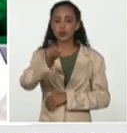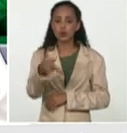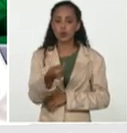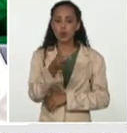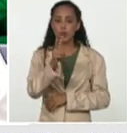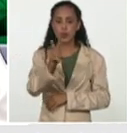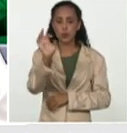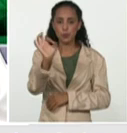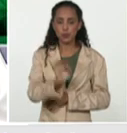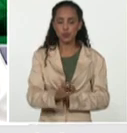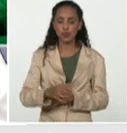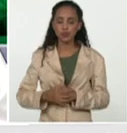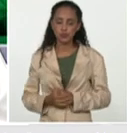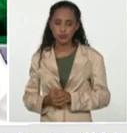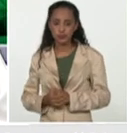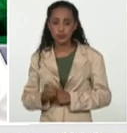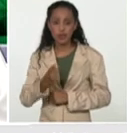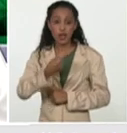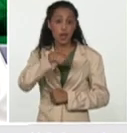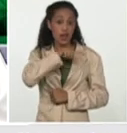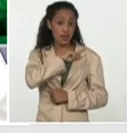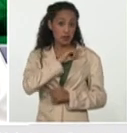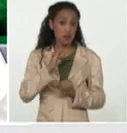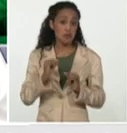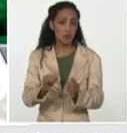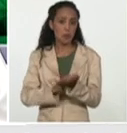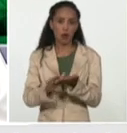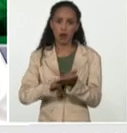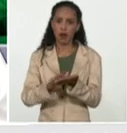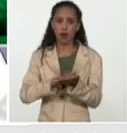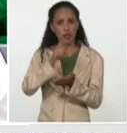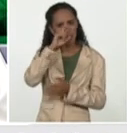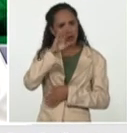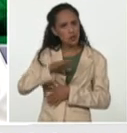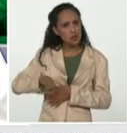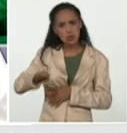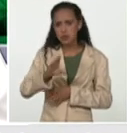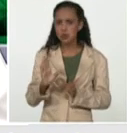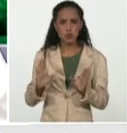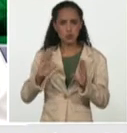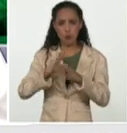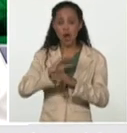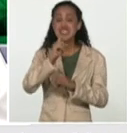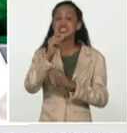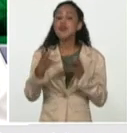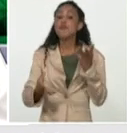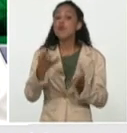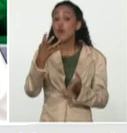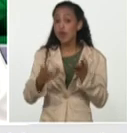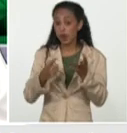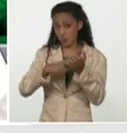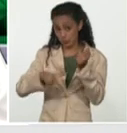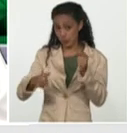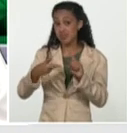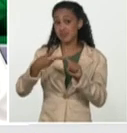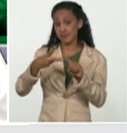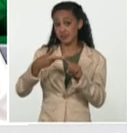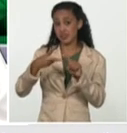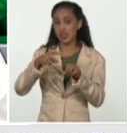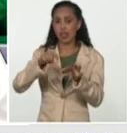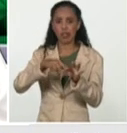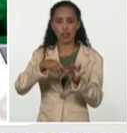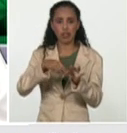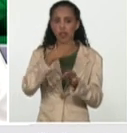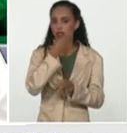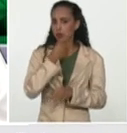94,2%. Y ayer nos reportaron casos pediátricos, Cienfuegos y el municipio especial Isla de la